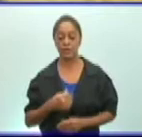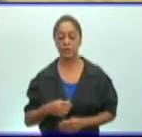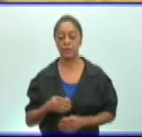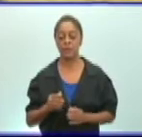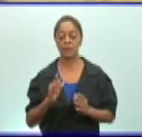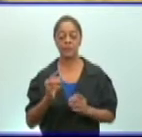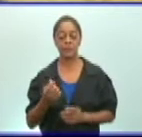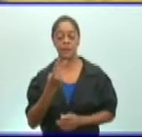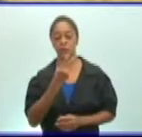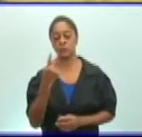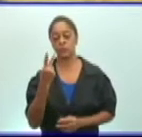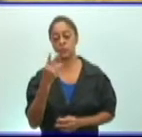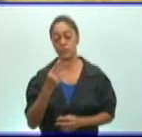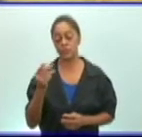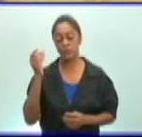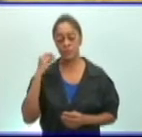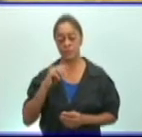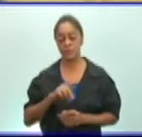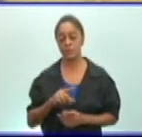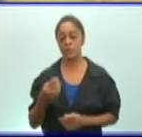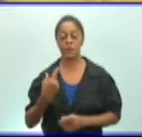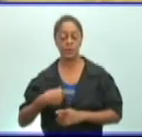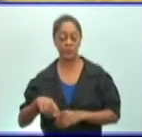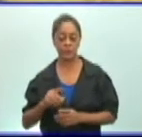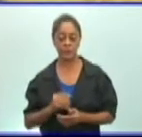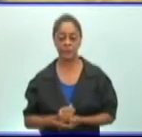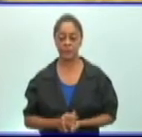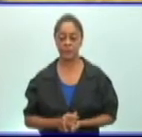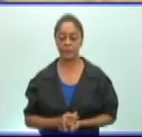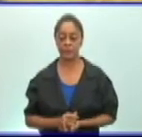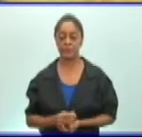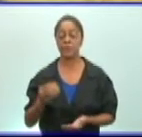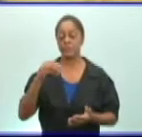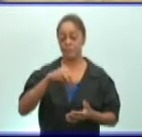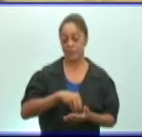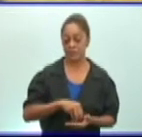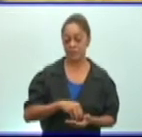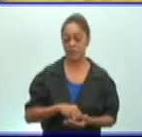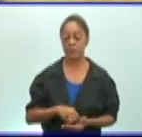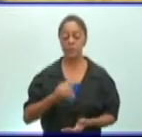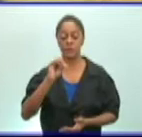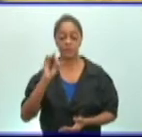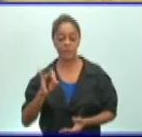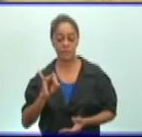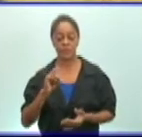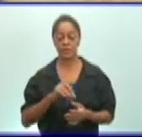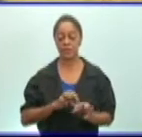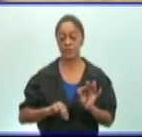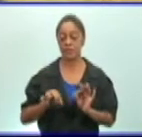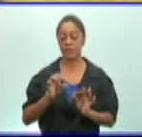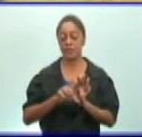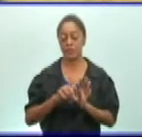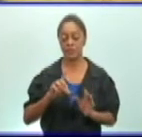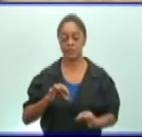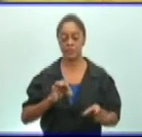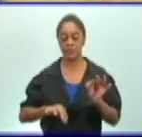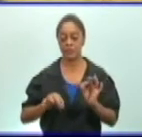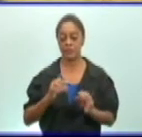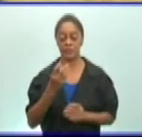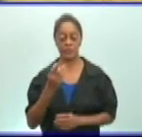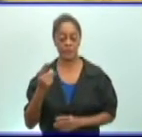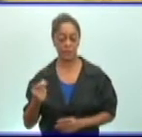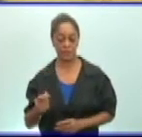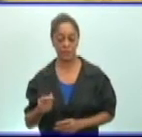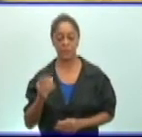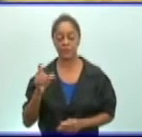dioses principales del Olimpo y de otras divinidades menores. Van incluidos además 7 leyendas seleccionadas entre las numerosas que forman